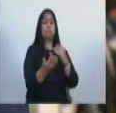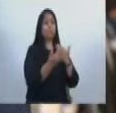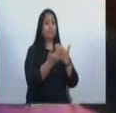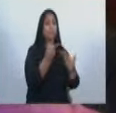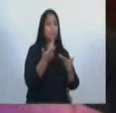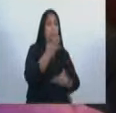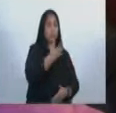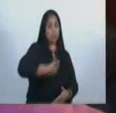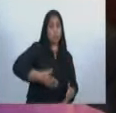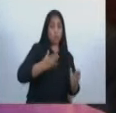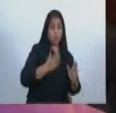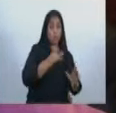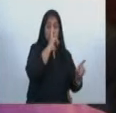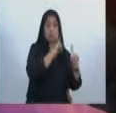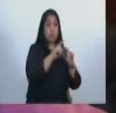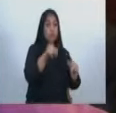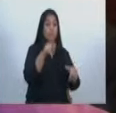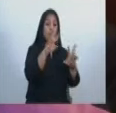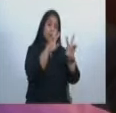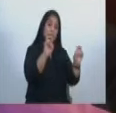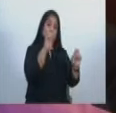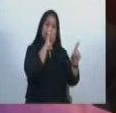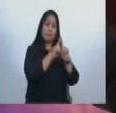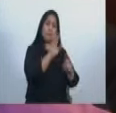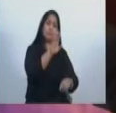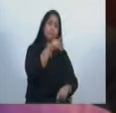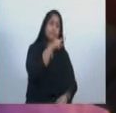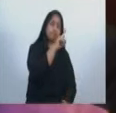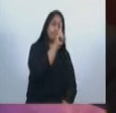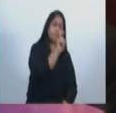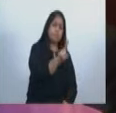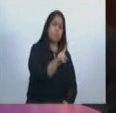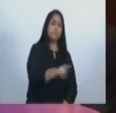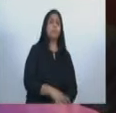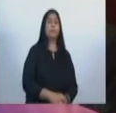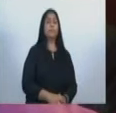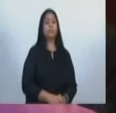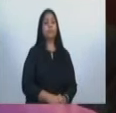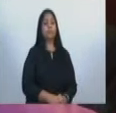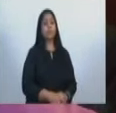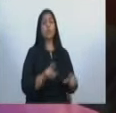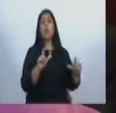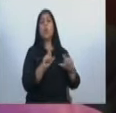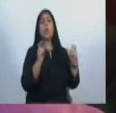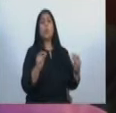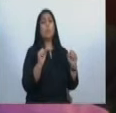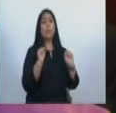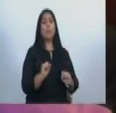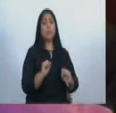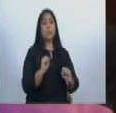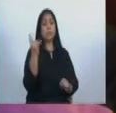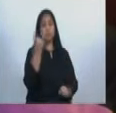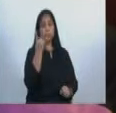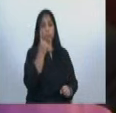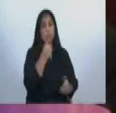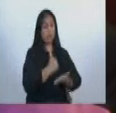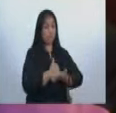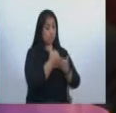gobierno bajo esto este contexto señor presidente le hago una pregunta cómo pueden las universidades